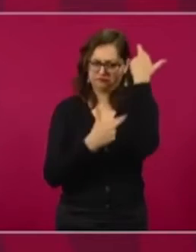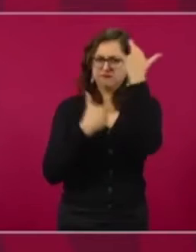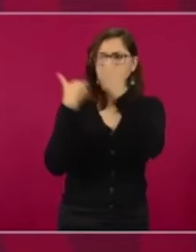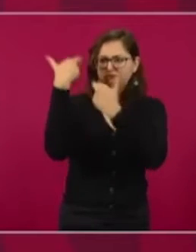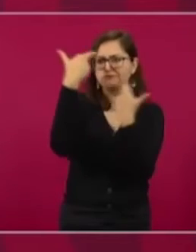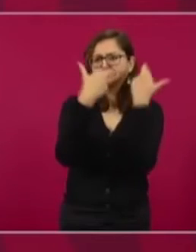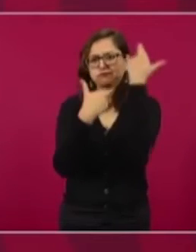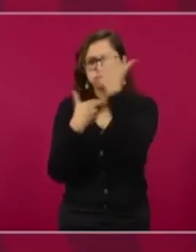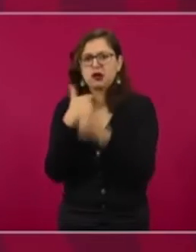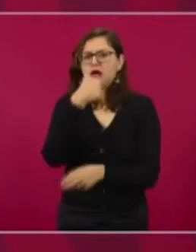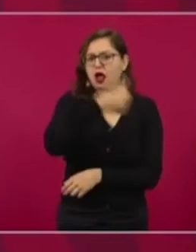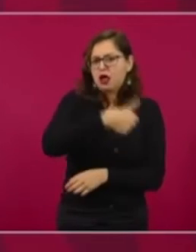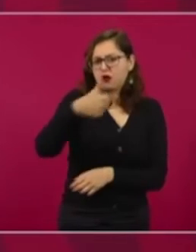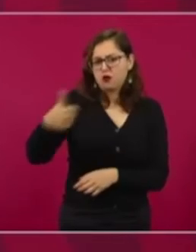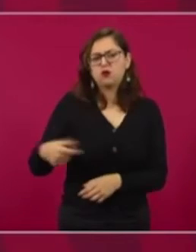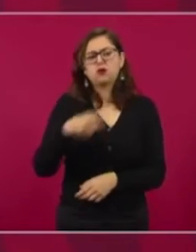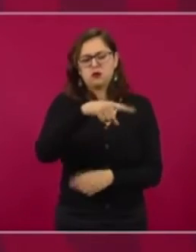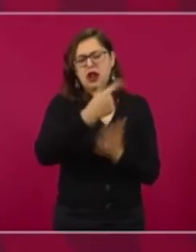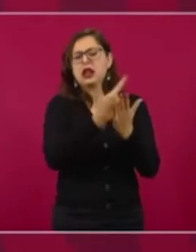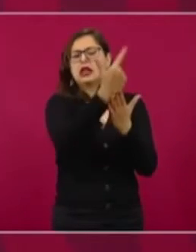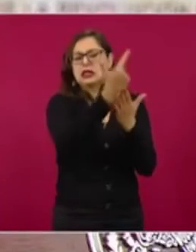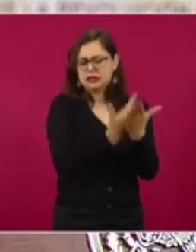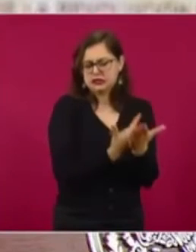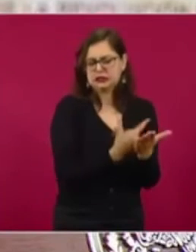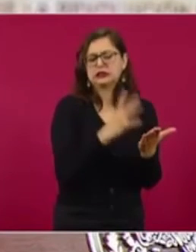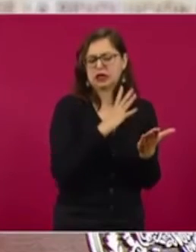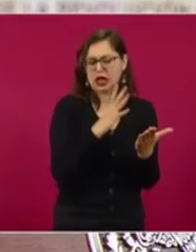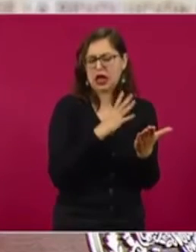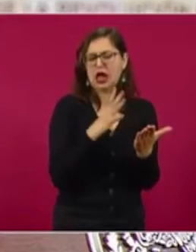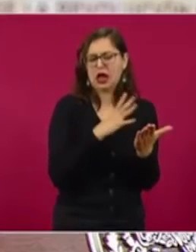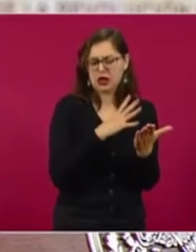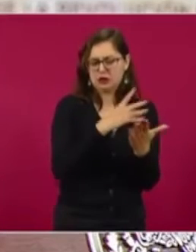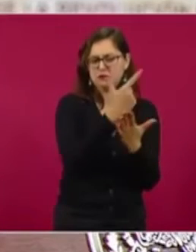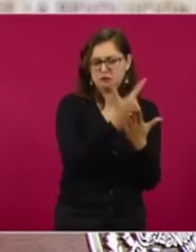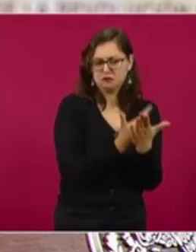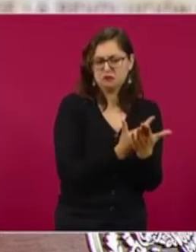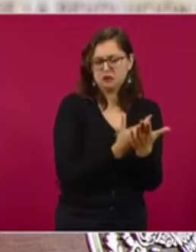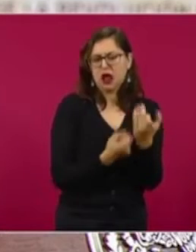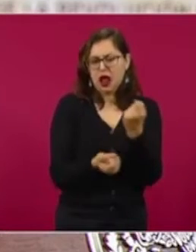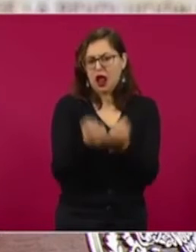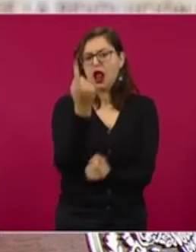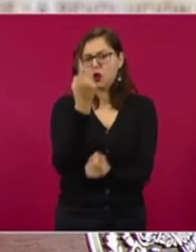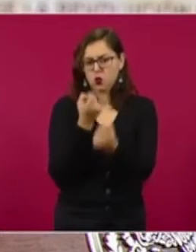una lista, hay algunas empresas que están pidiendo